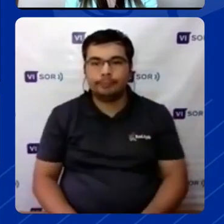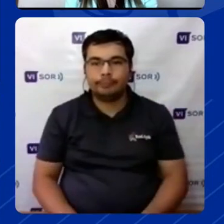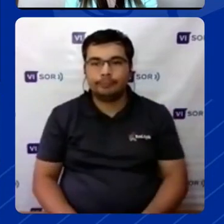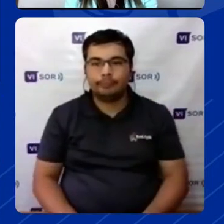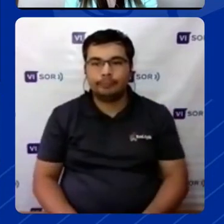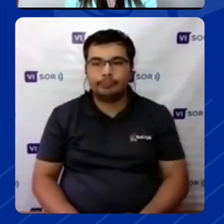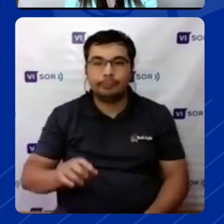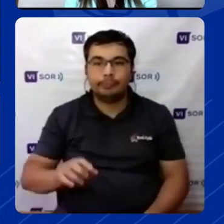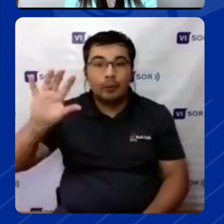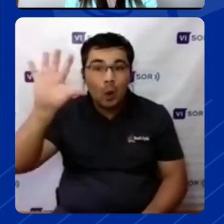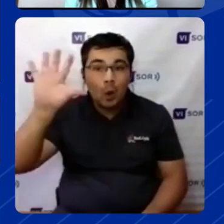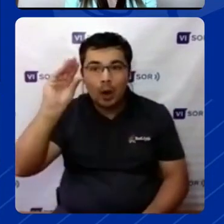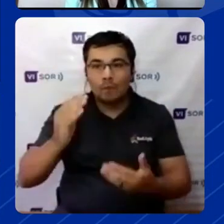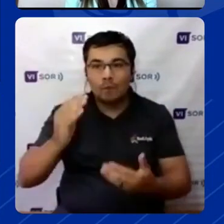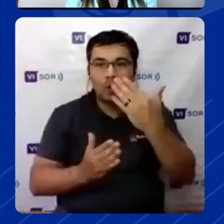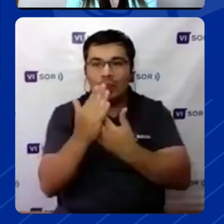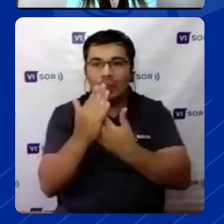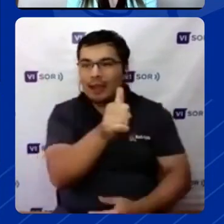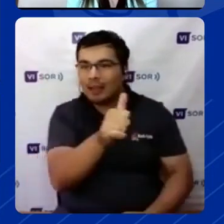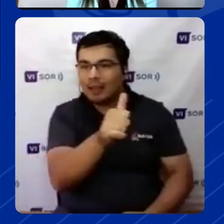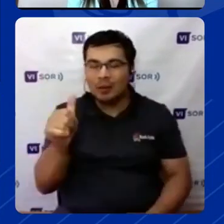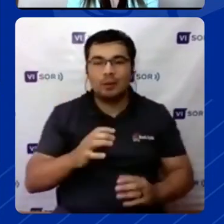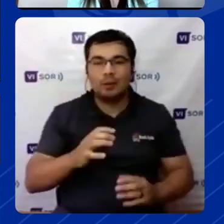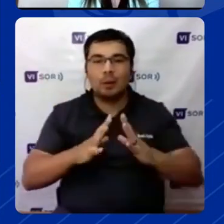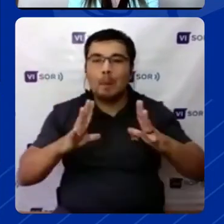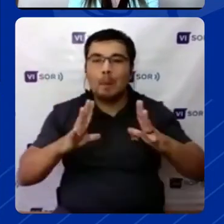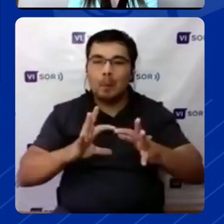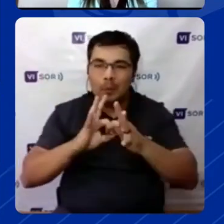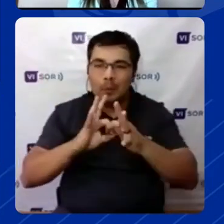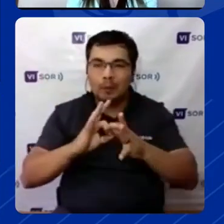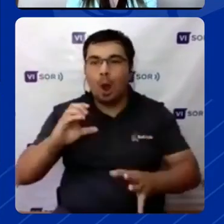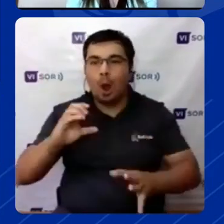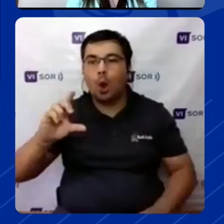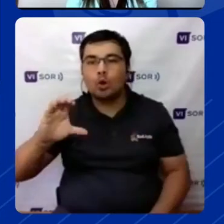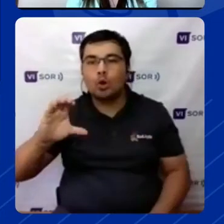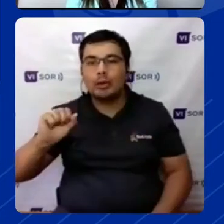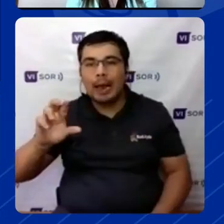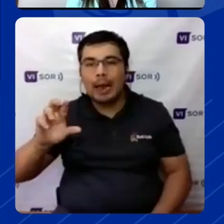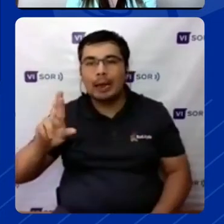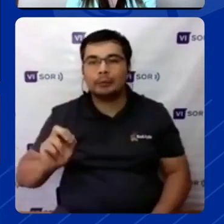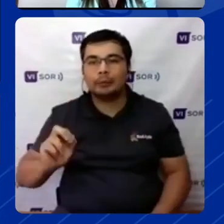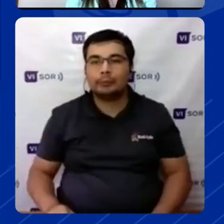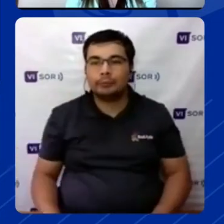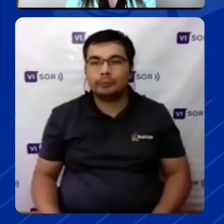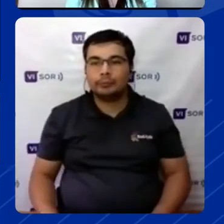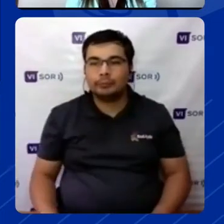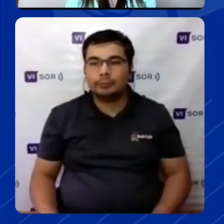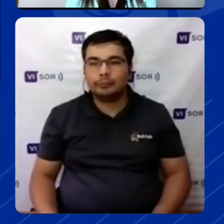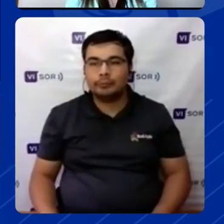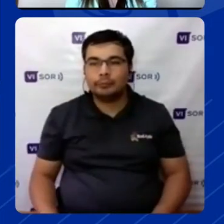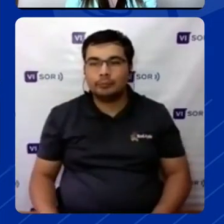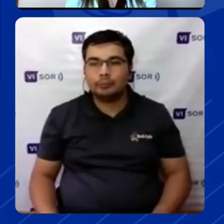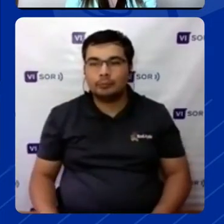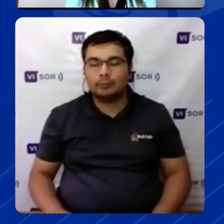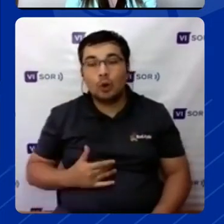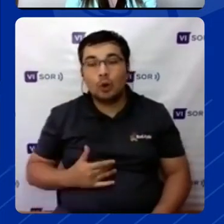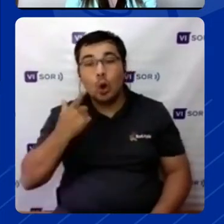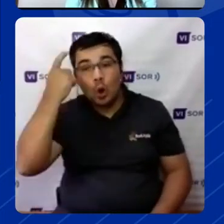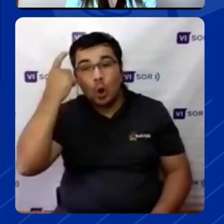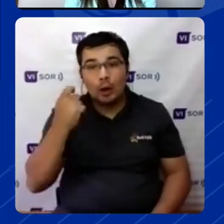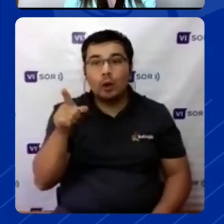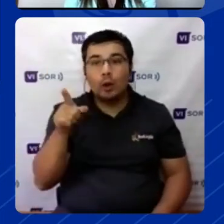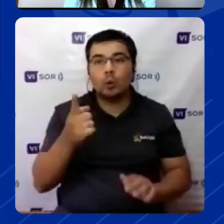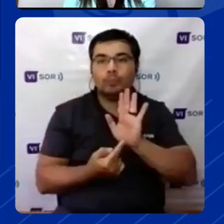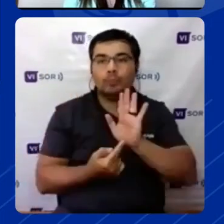Hola, buenos días a todos. Muchas gracias, Oscar. Creo que con tu presentación,